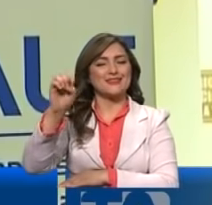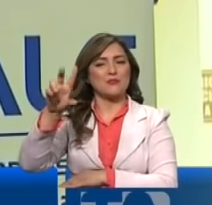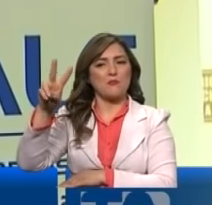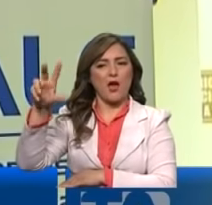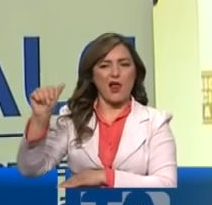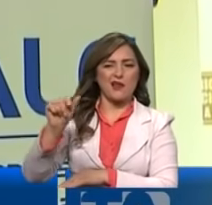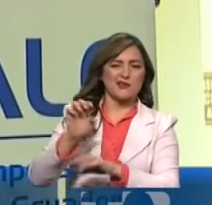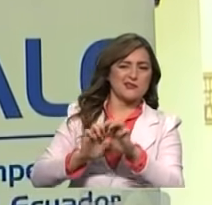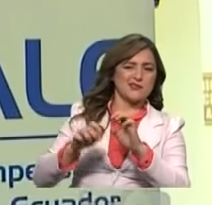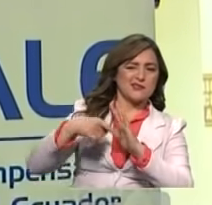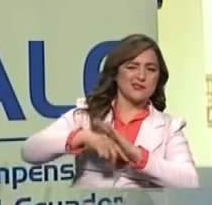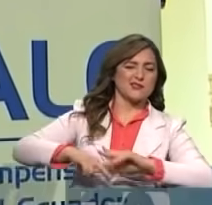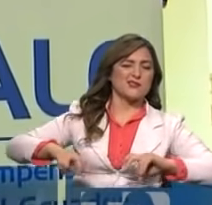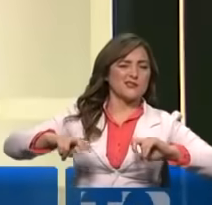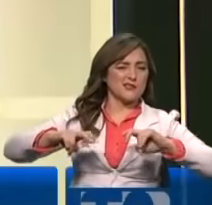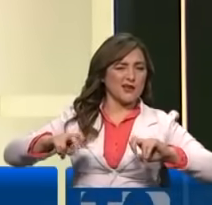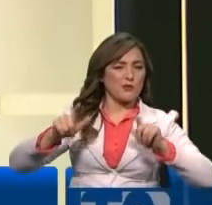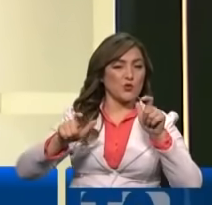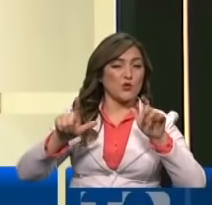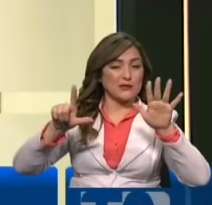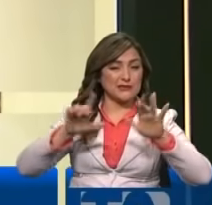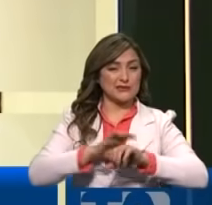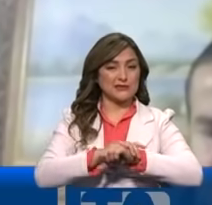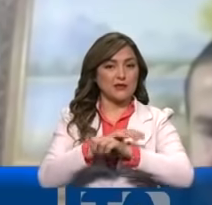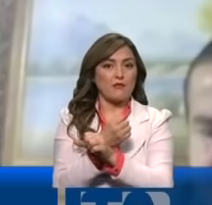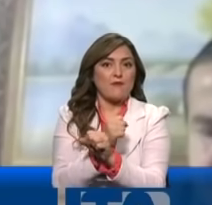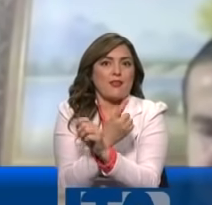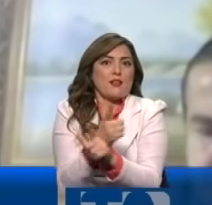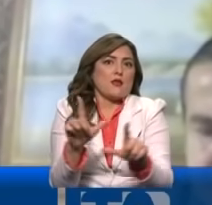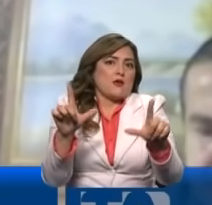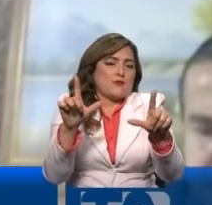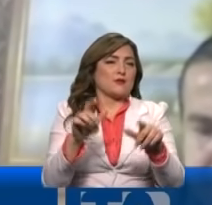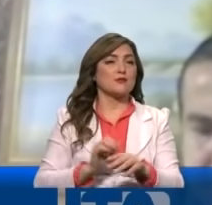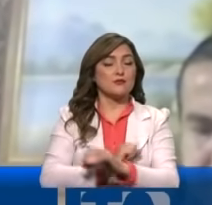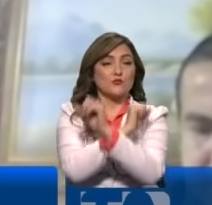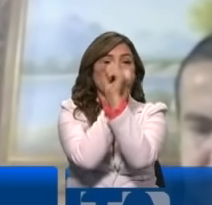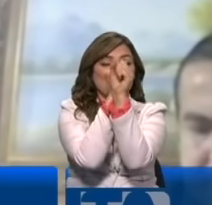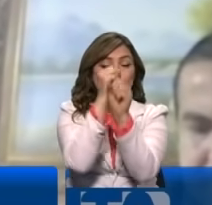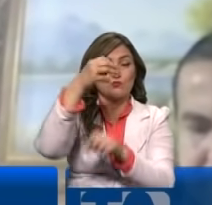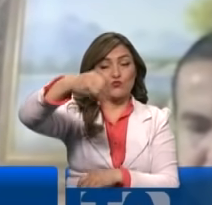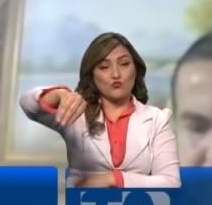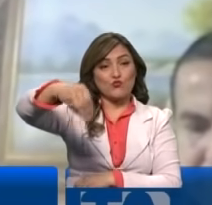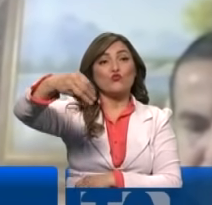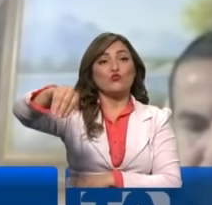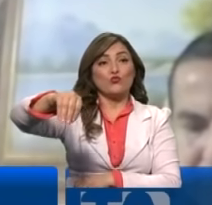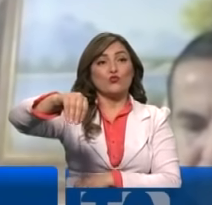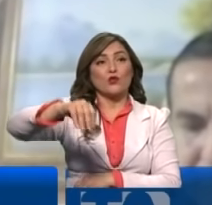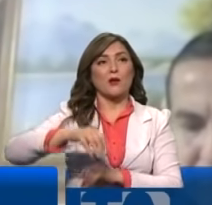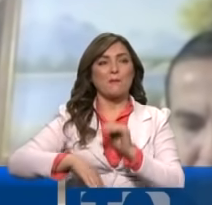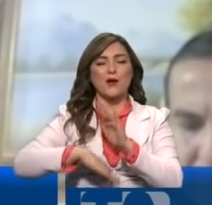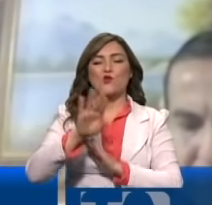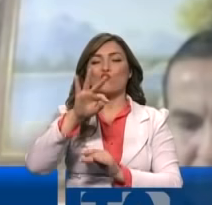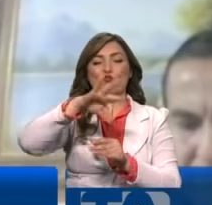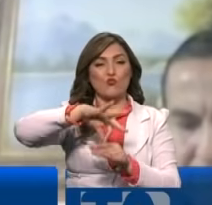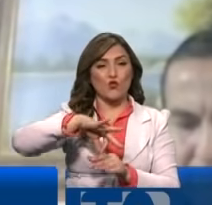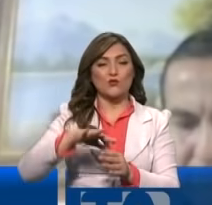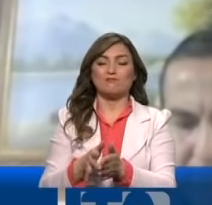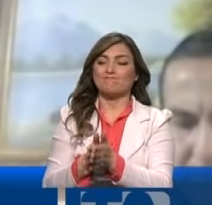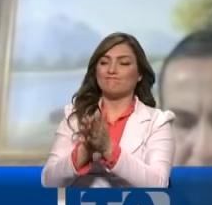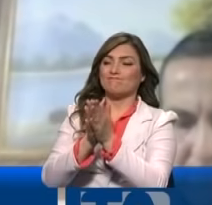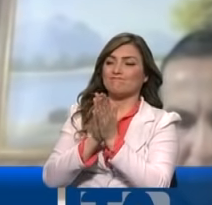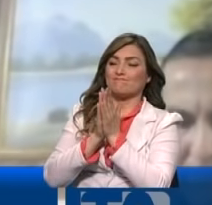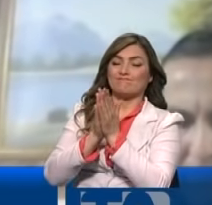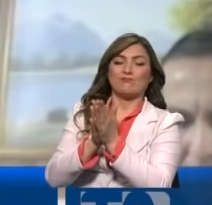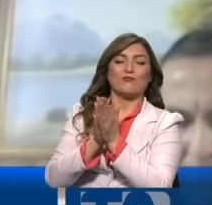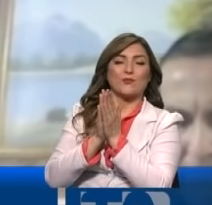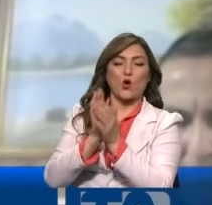momento, 6 de los 7 procesados se defienden en libertad. La mañana de este miércoles le fue negado por voto de mayoría el pedido de